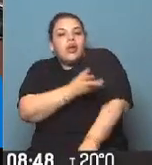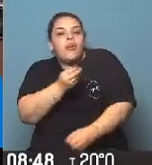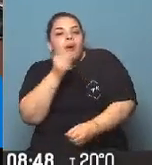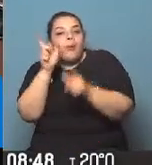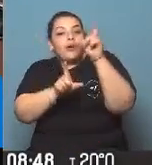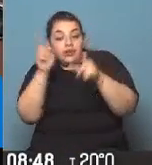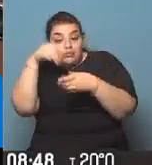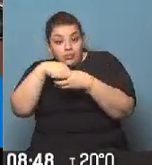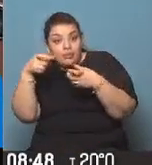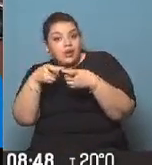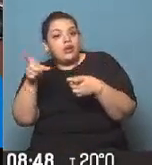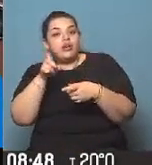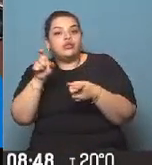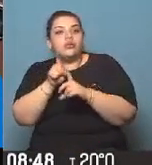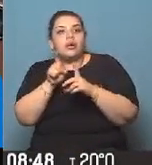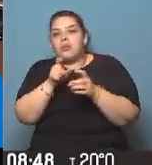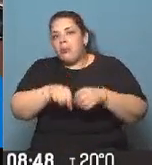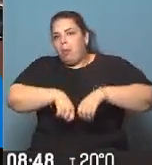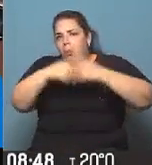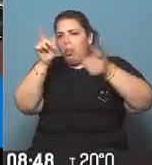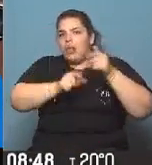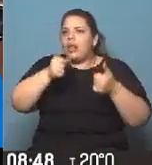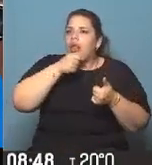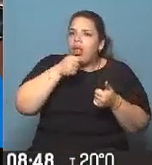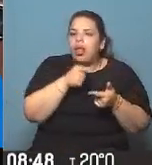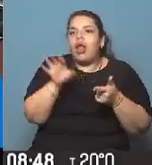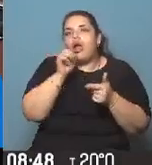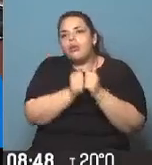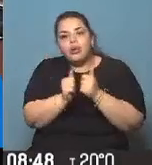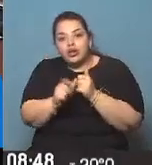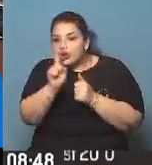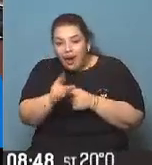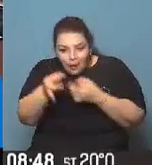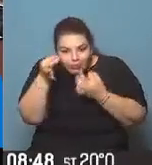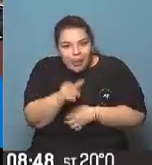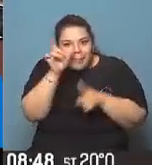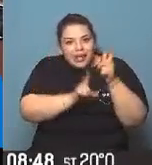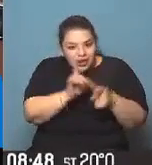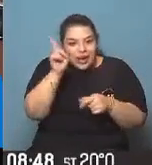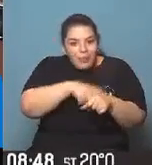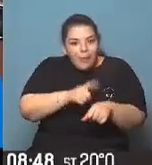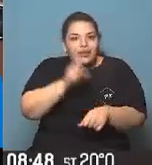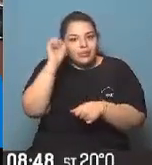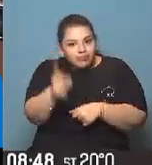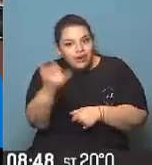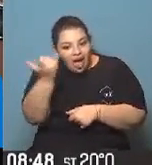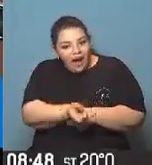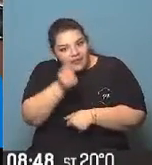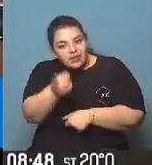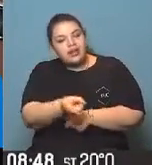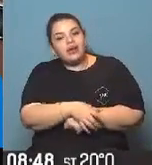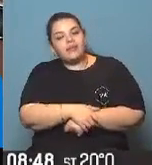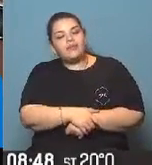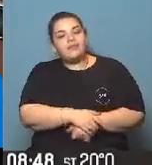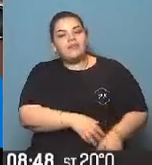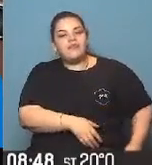hablan en la película no son ni operadores, ni periodistas, ni historiadores, sino que son los que vivieron esa experiencia y entonces esa experiencia emocional